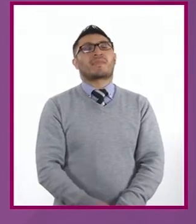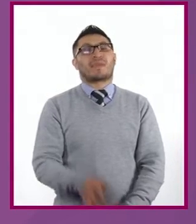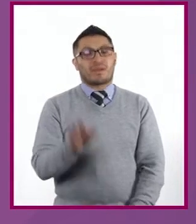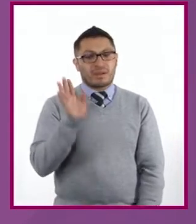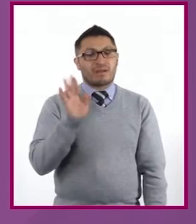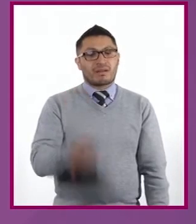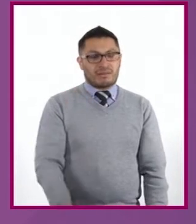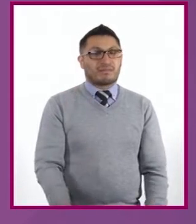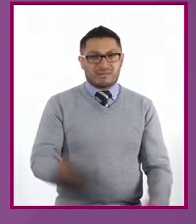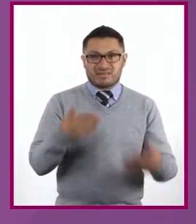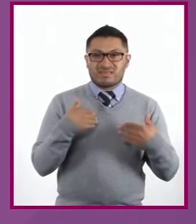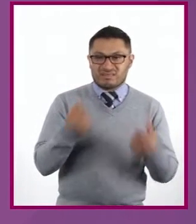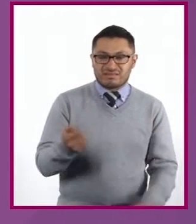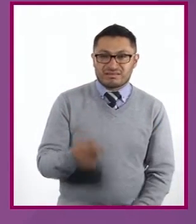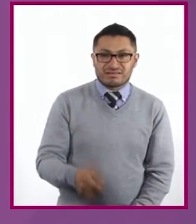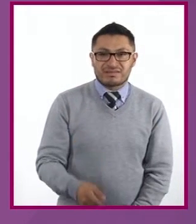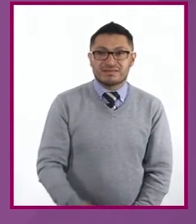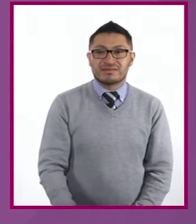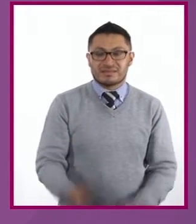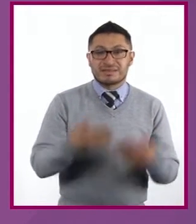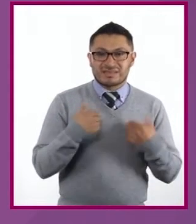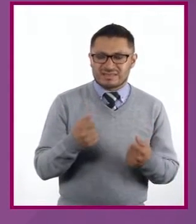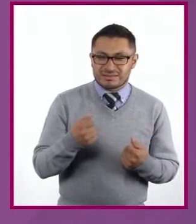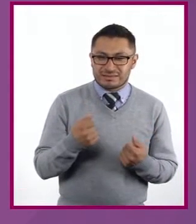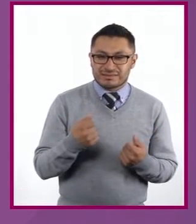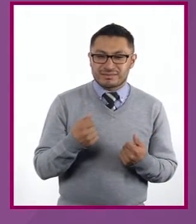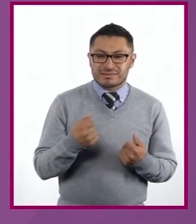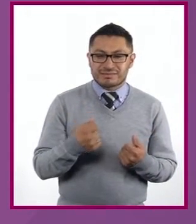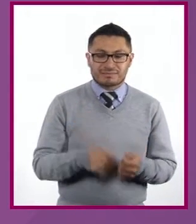¿Sí me doy a entender, mi excelentísimo Cayo?